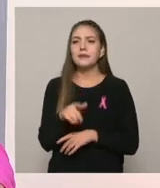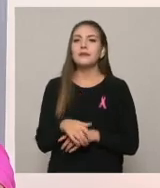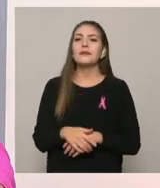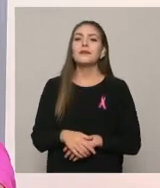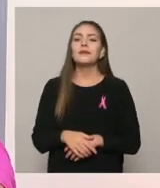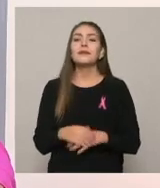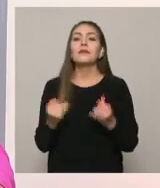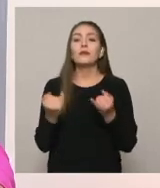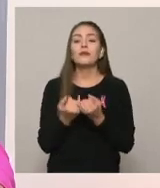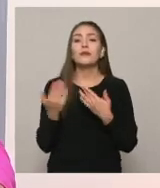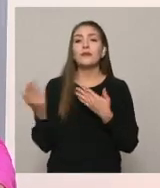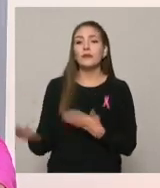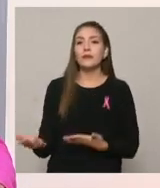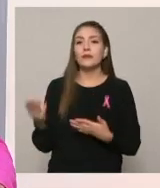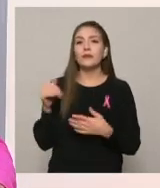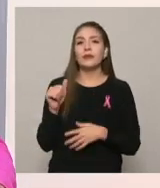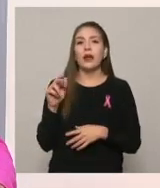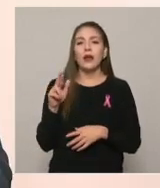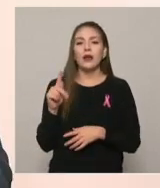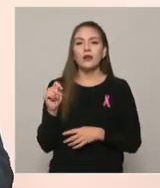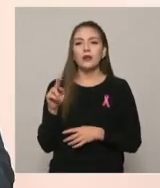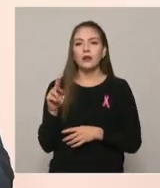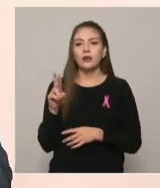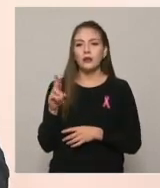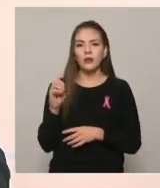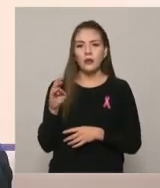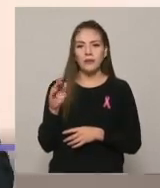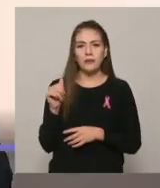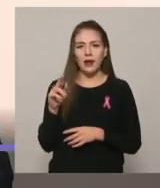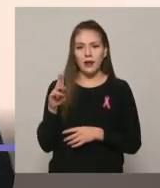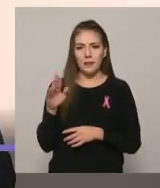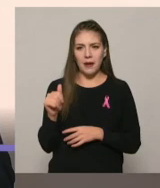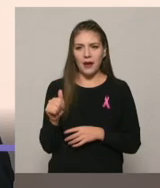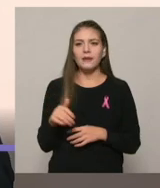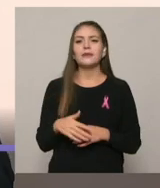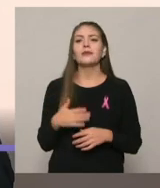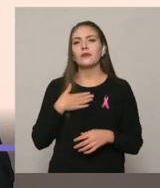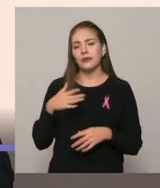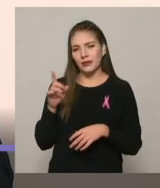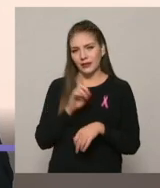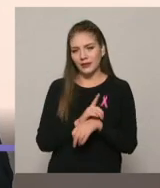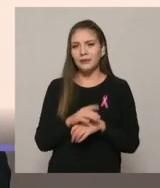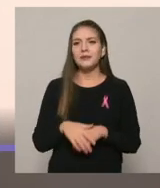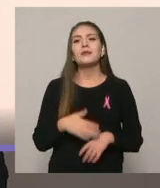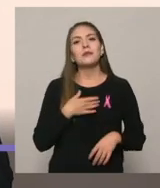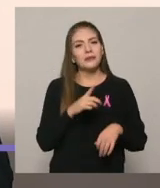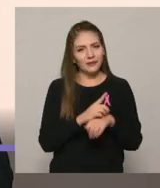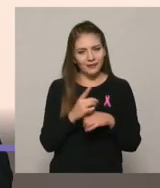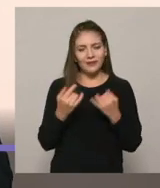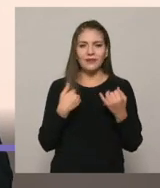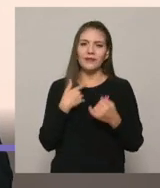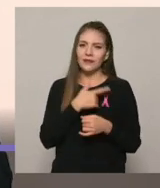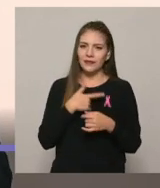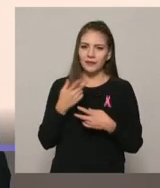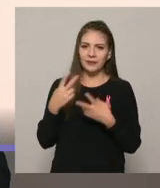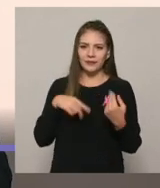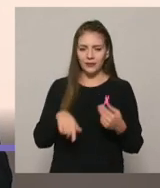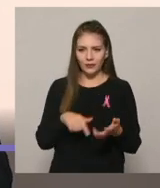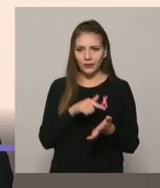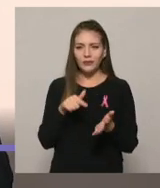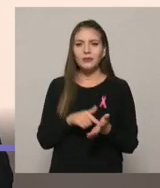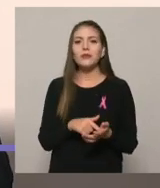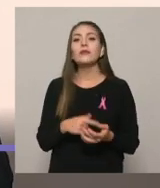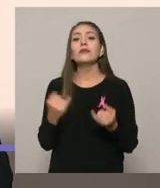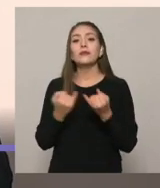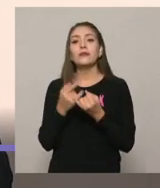periodista Arturo Barba. Bienvenido. Muchas gracias, encantado de estar en este espacio. También dedicado a la divulgación científica. Sí,